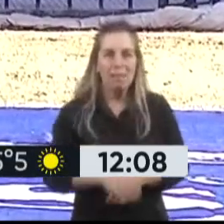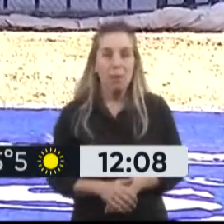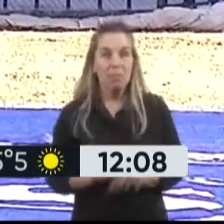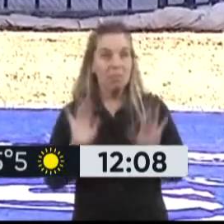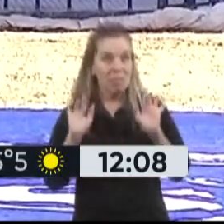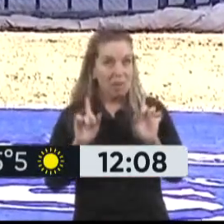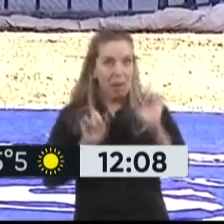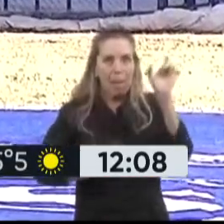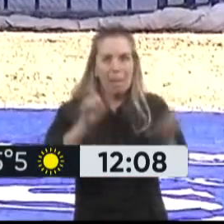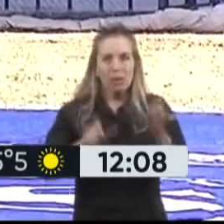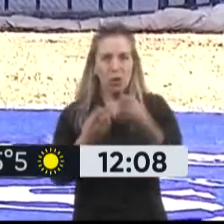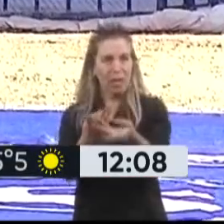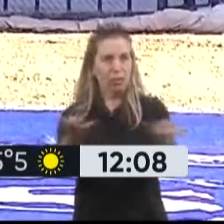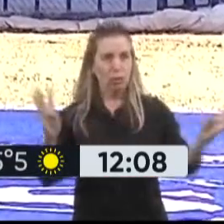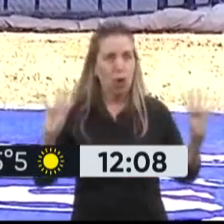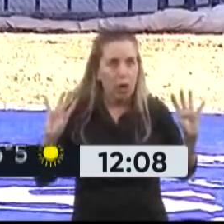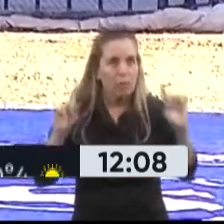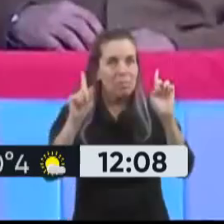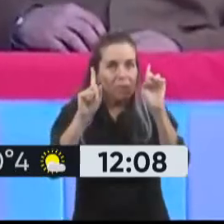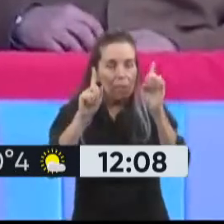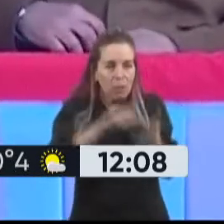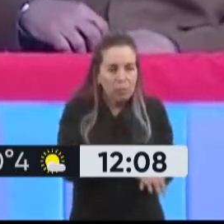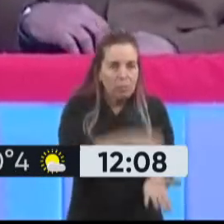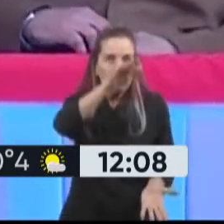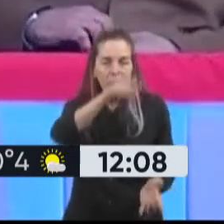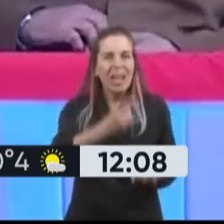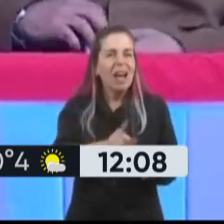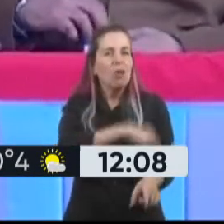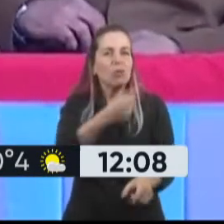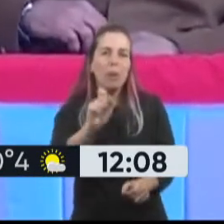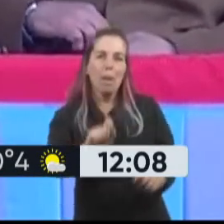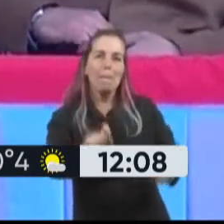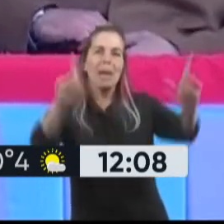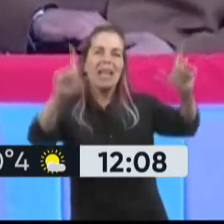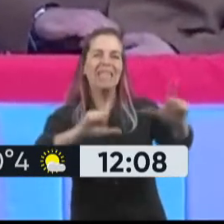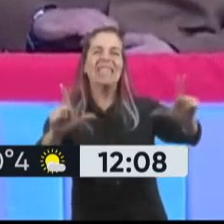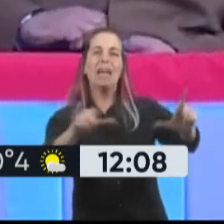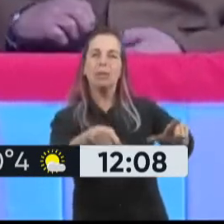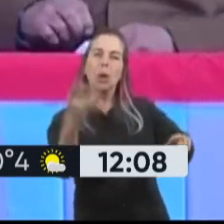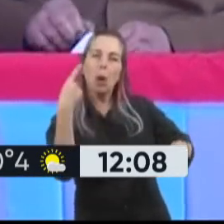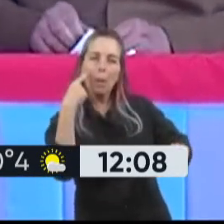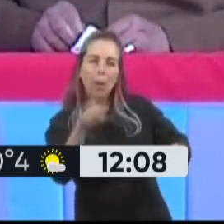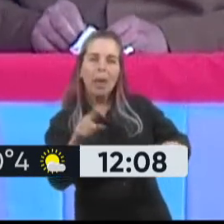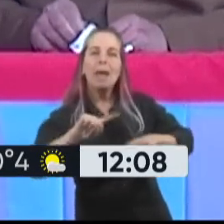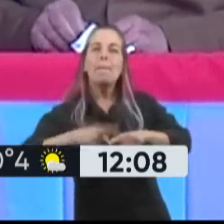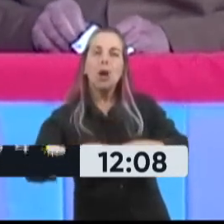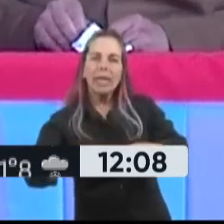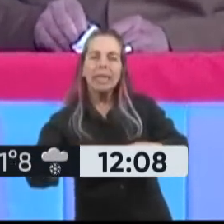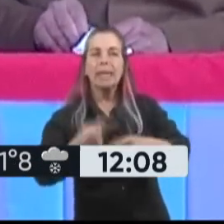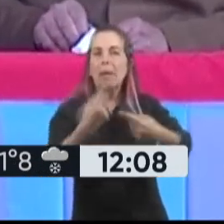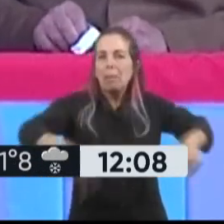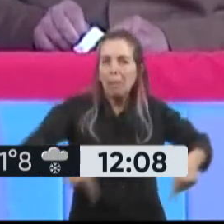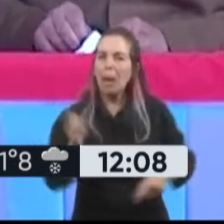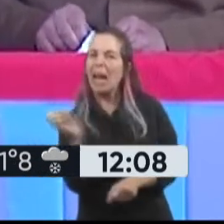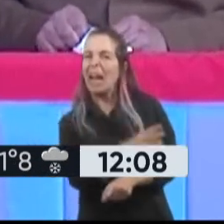aquí presentes nos criamos y crecimos prendiendo la televisión y escuchando a dirigentes y formadores de opinión hablar pestes